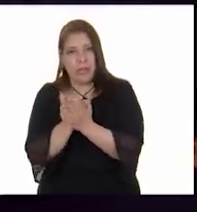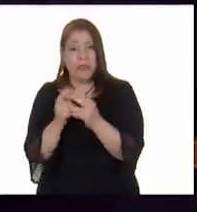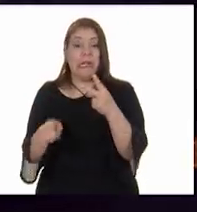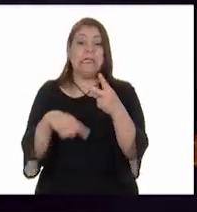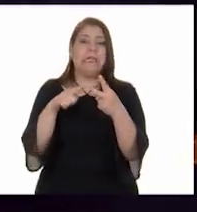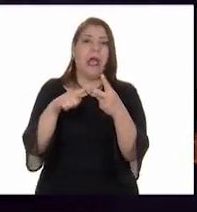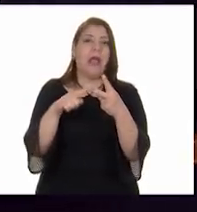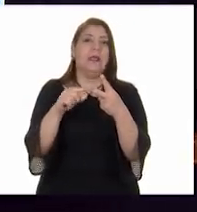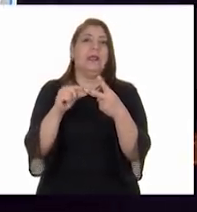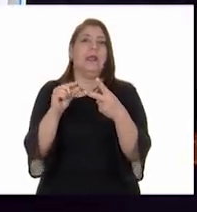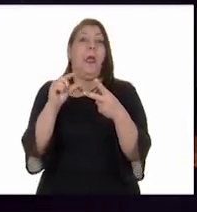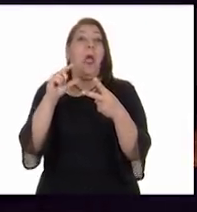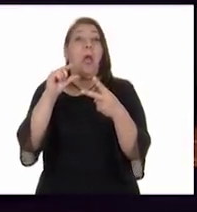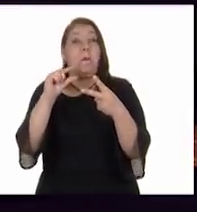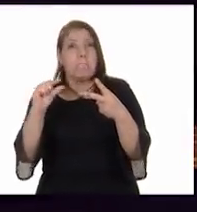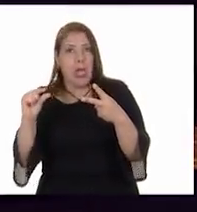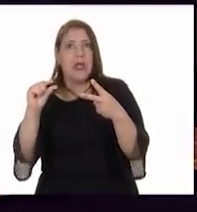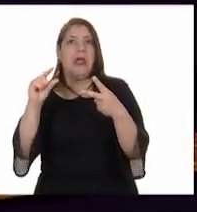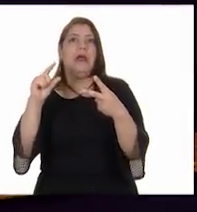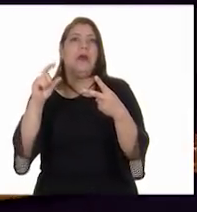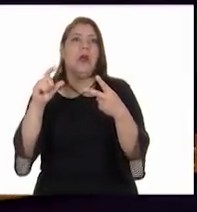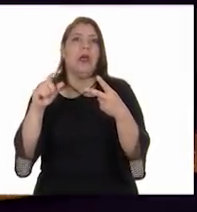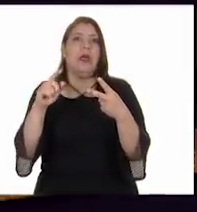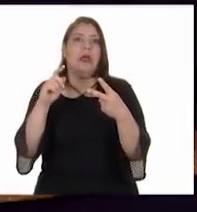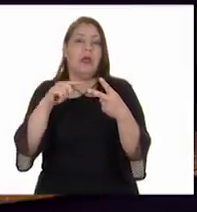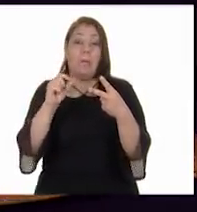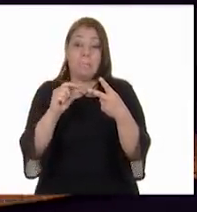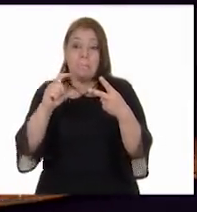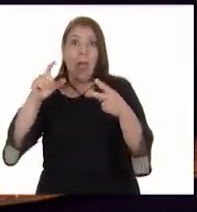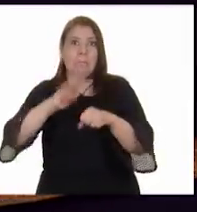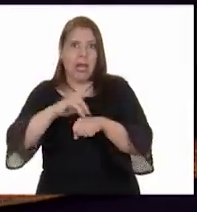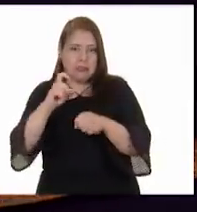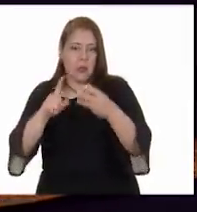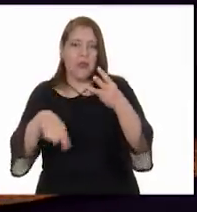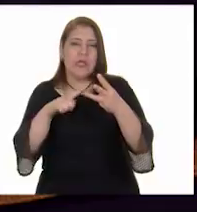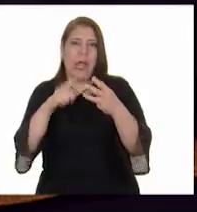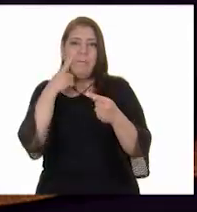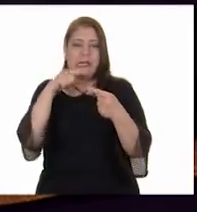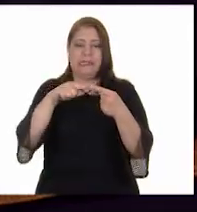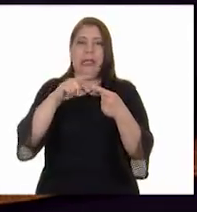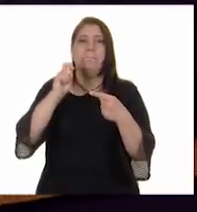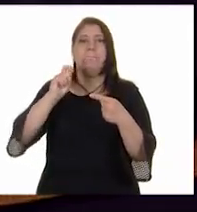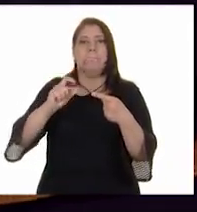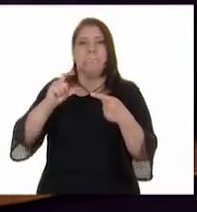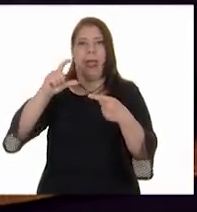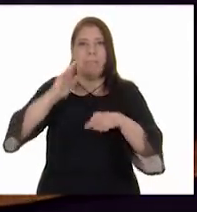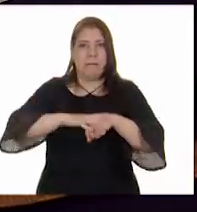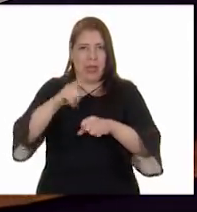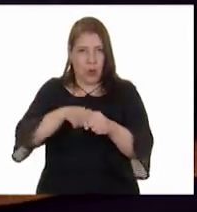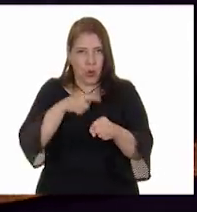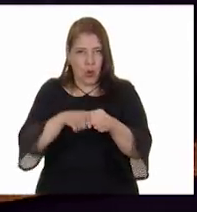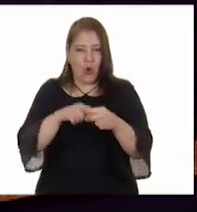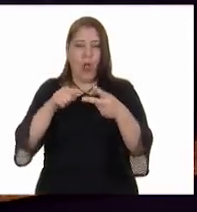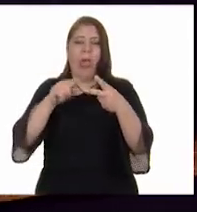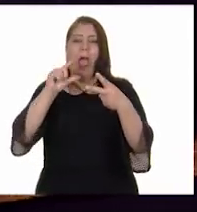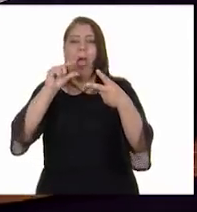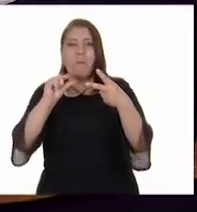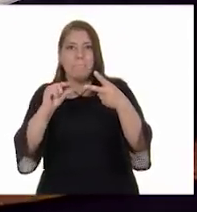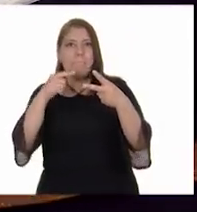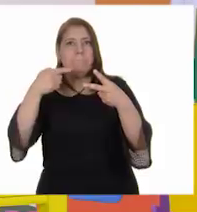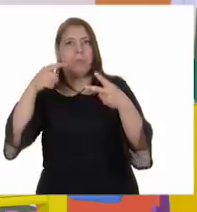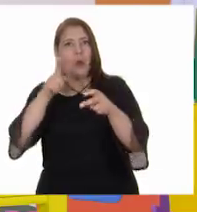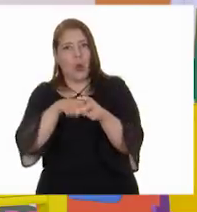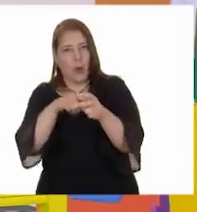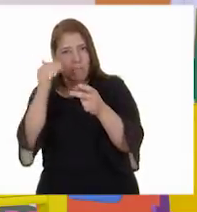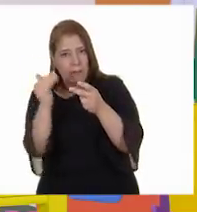Y en el tercero, todavía menos. Sí, en este puse 5 partes de color. En este puse 3. Y en este puse solo una parte de color. ¿Tú